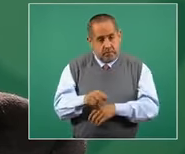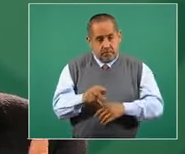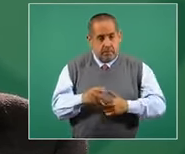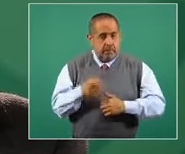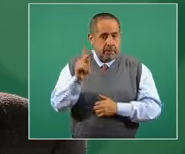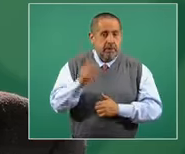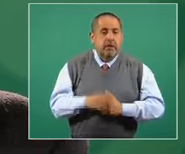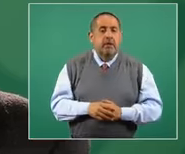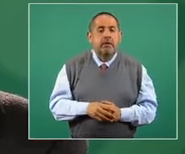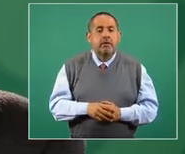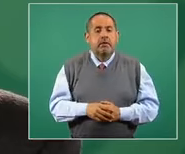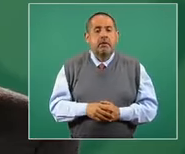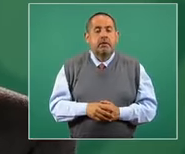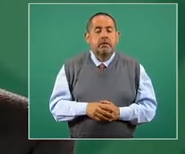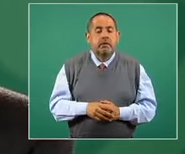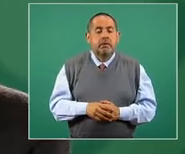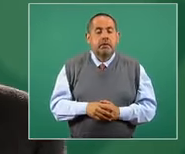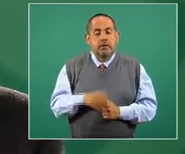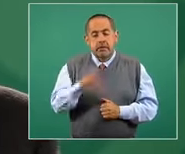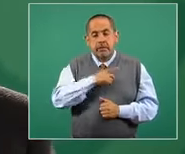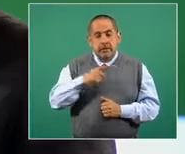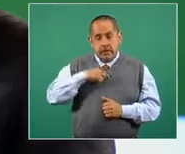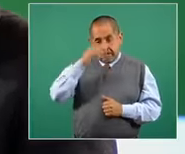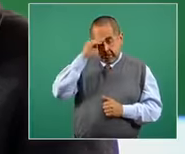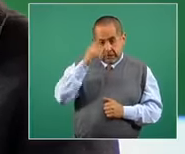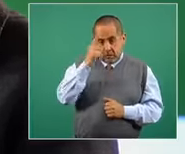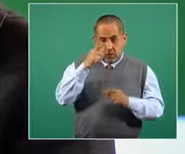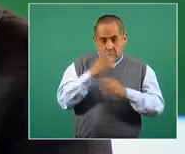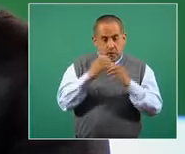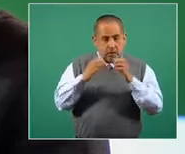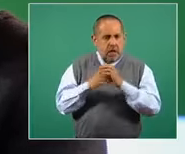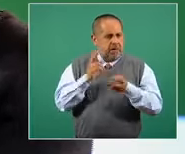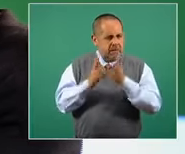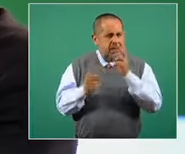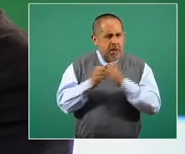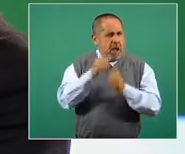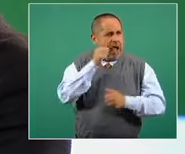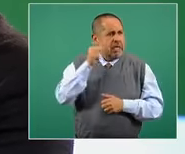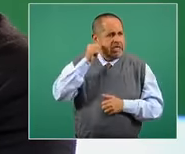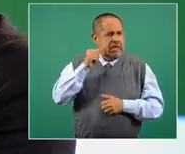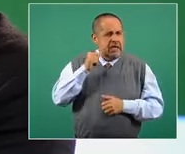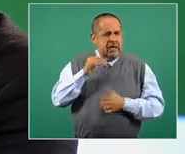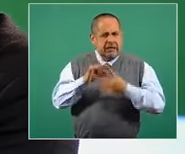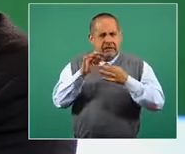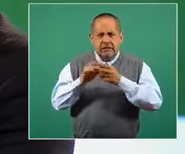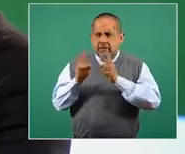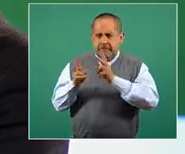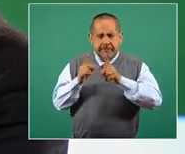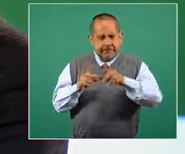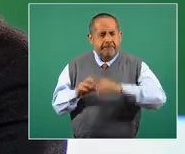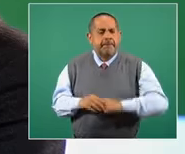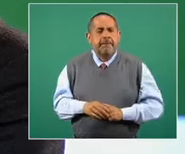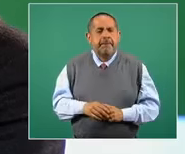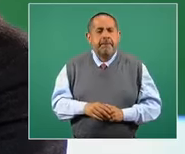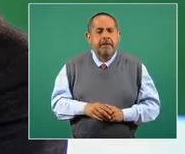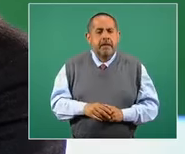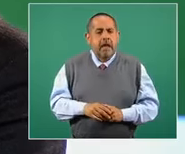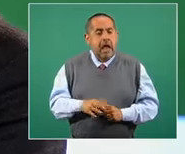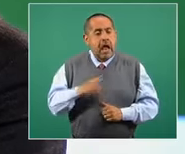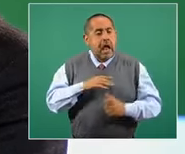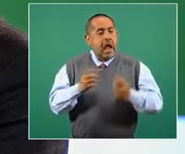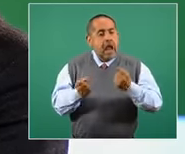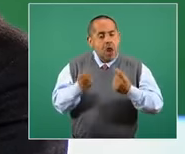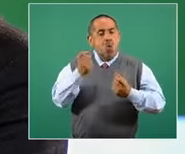Pero no hay que perder de vista lo siguiente, que lo comentaba precisamente ayer en la sesión de la Academia de Medicina. Hay